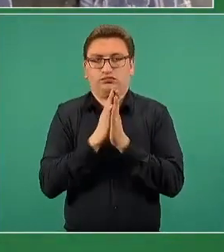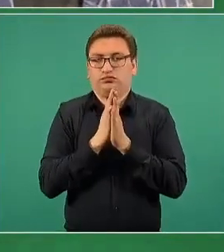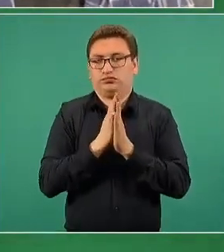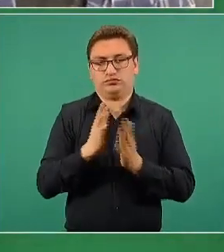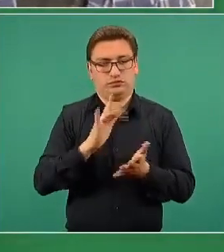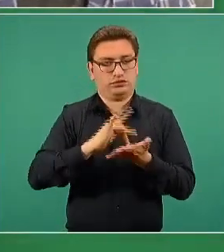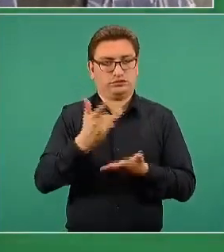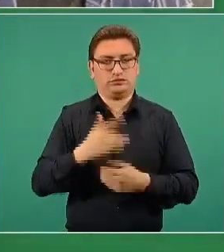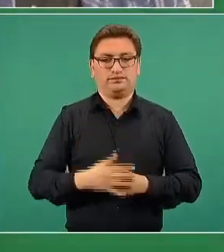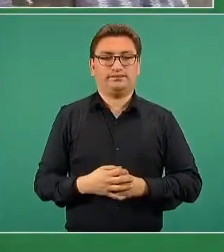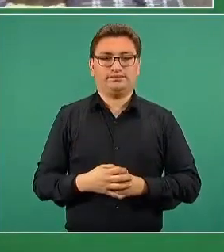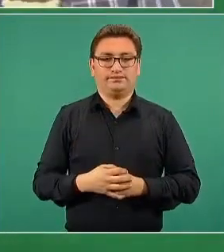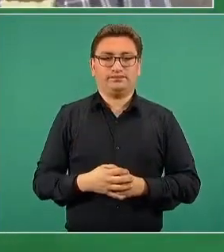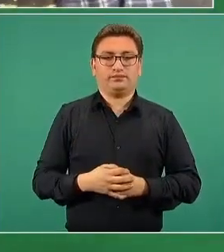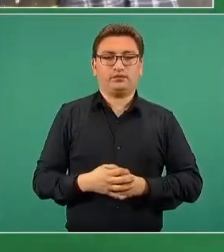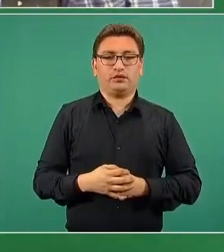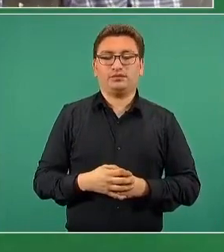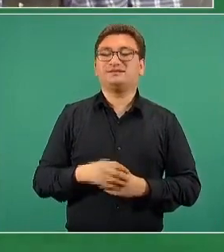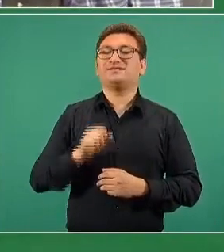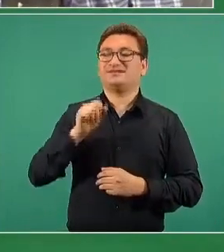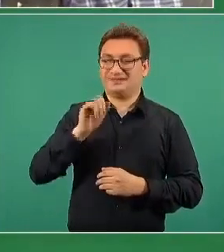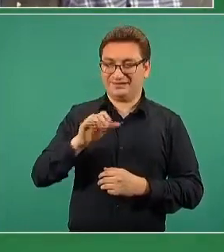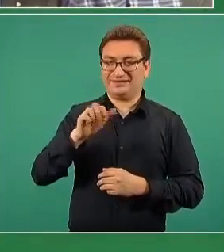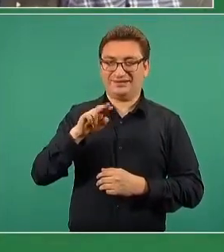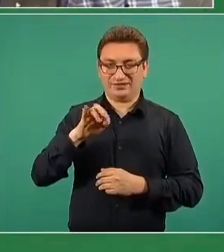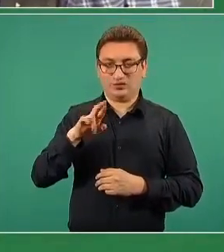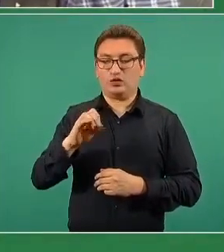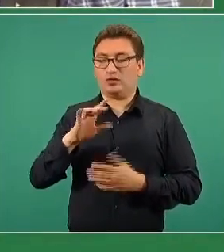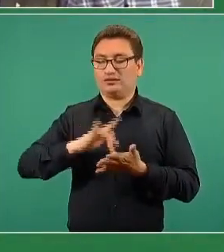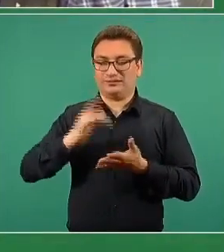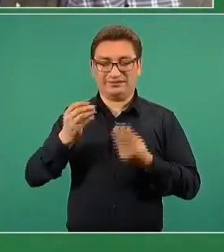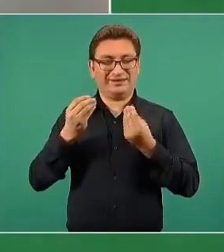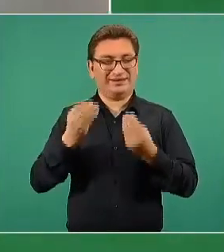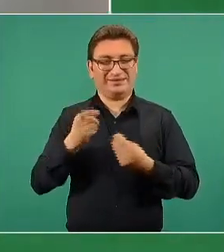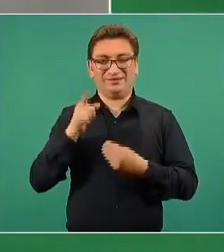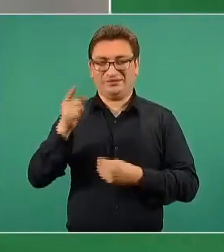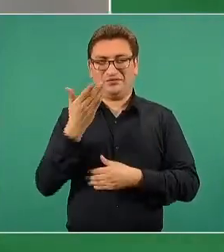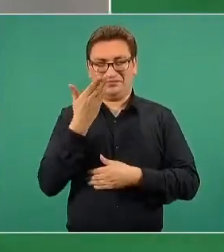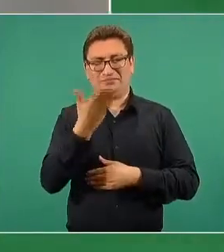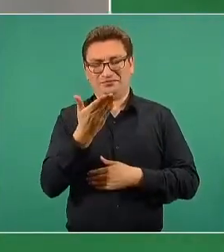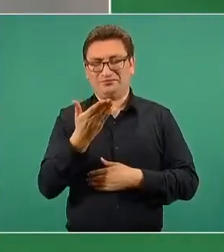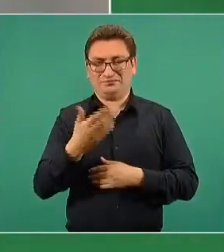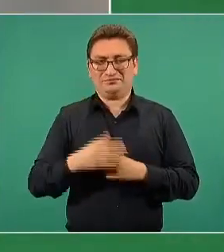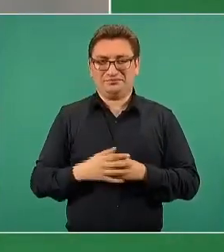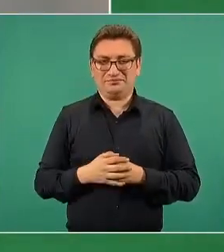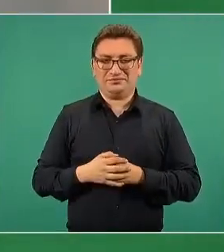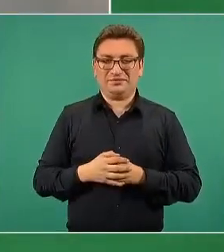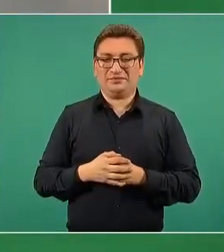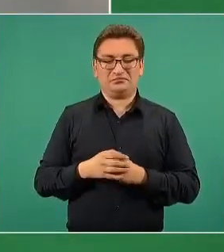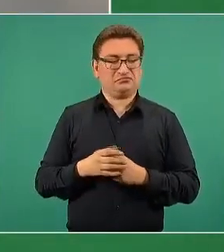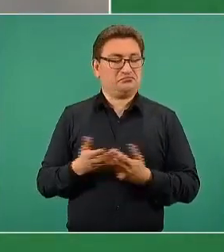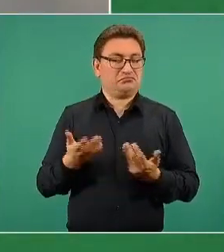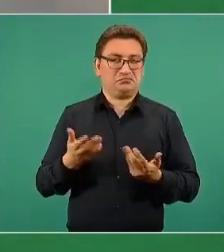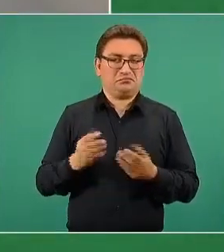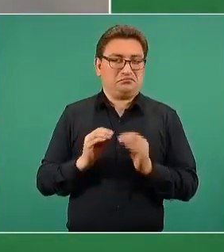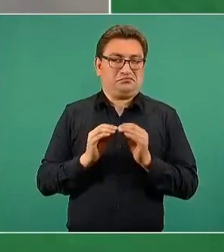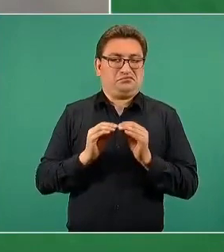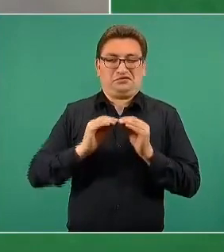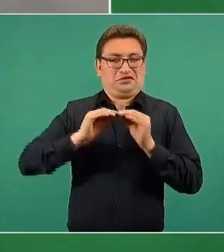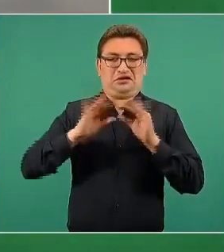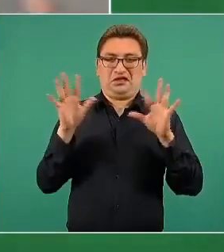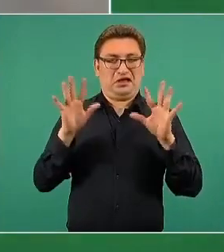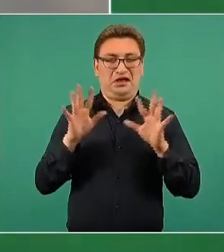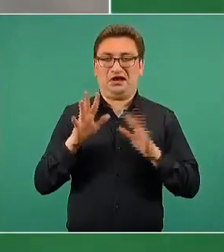gracias. Así es, querido Arturo, muchísimas gracias. Tus peticiones son definitivamente